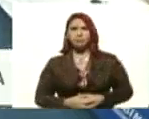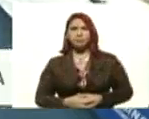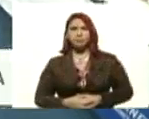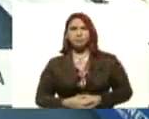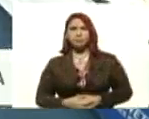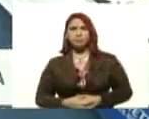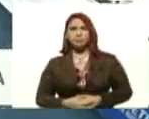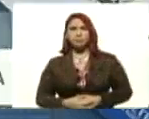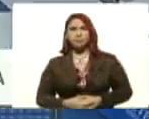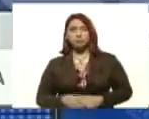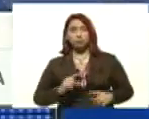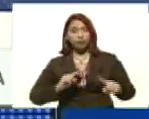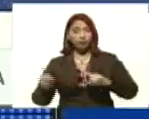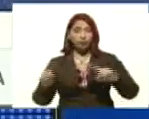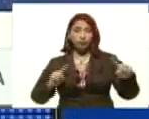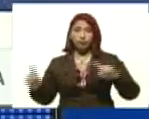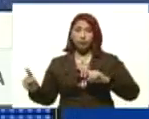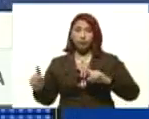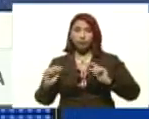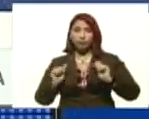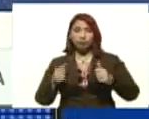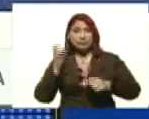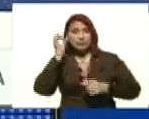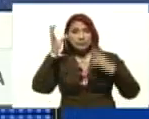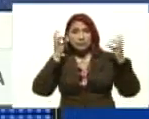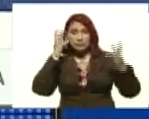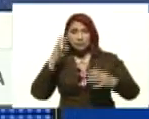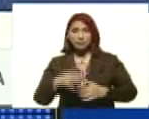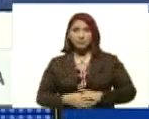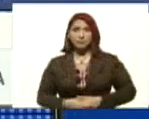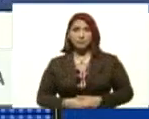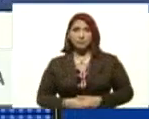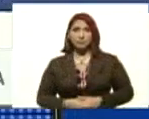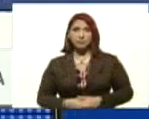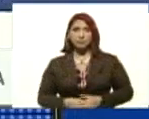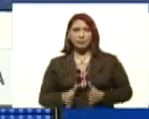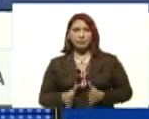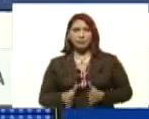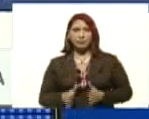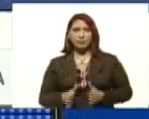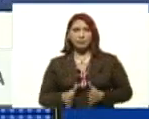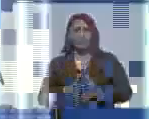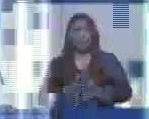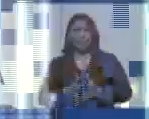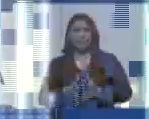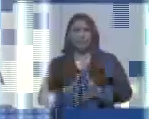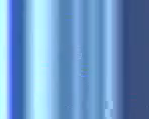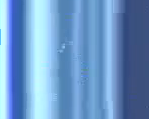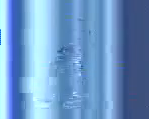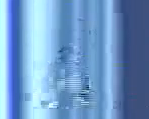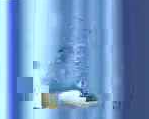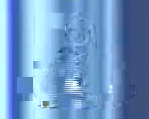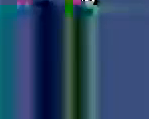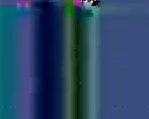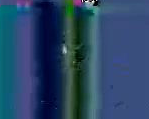y acciones, iniciativas. ¿Mm? Una gran misión de la